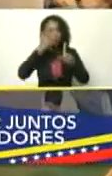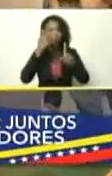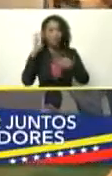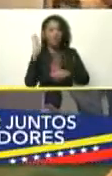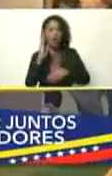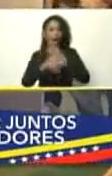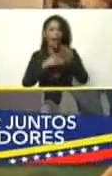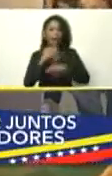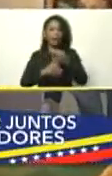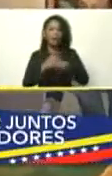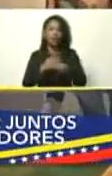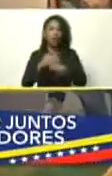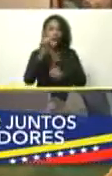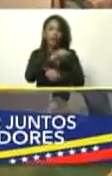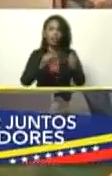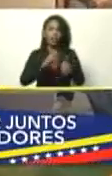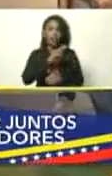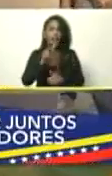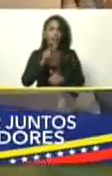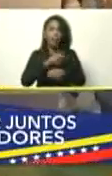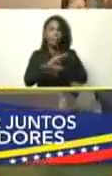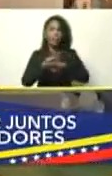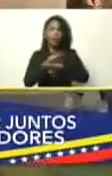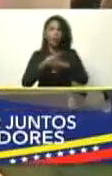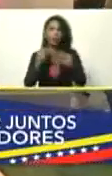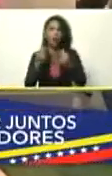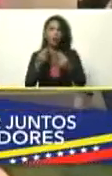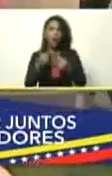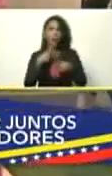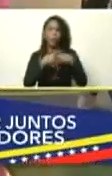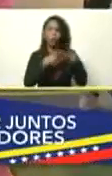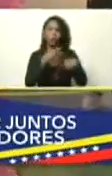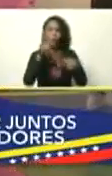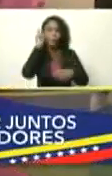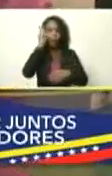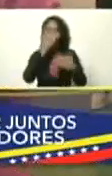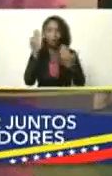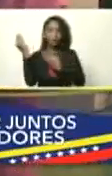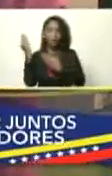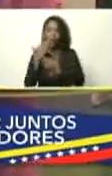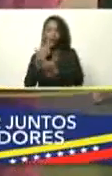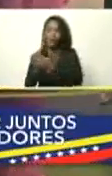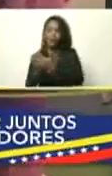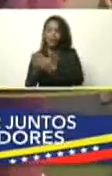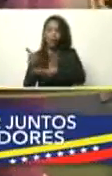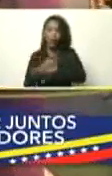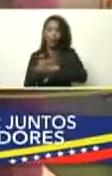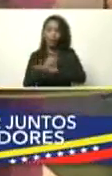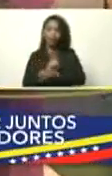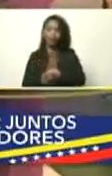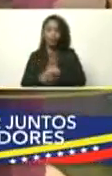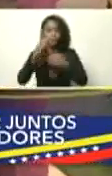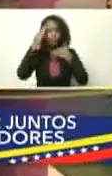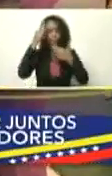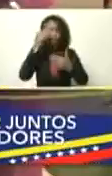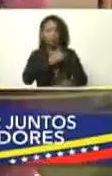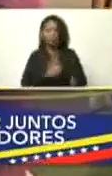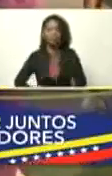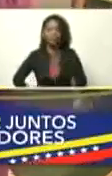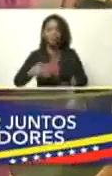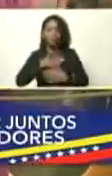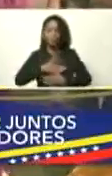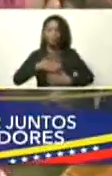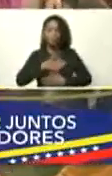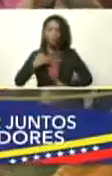a través del Viceministerio de Economía Productiva. Profesora. Muchas gracias, gobernador. Saludos, presidente. Es un placer